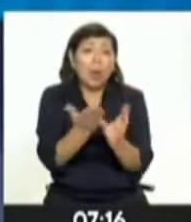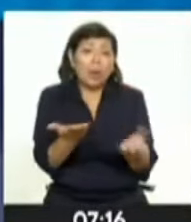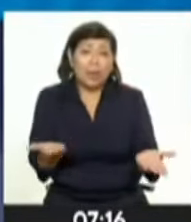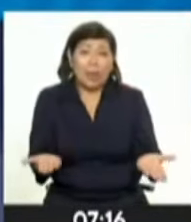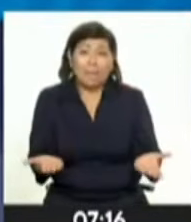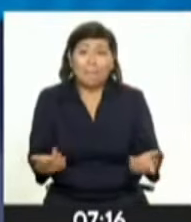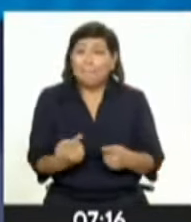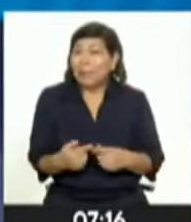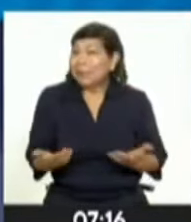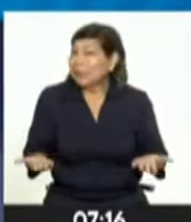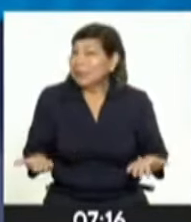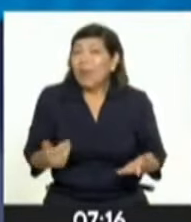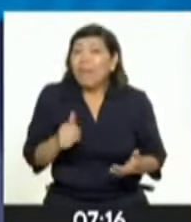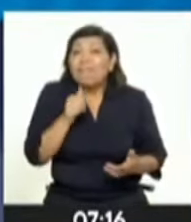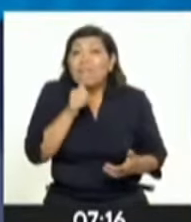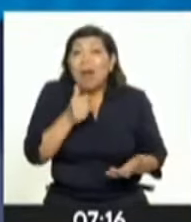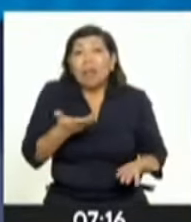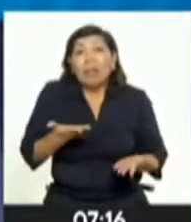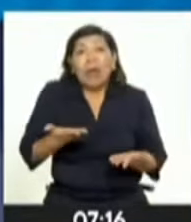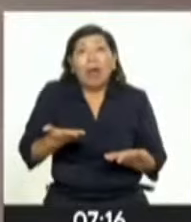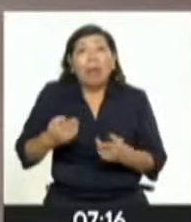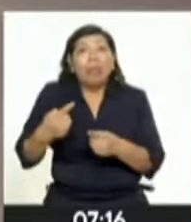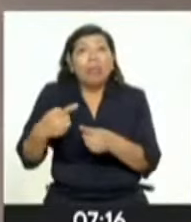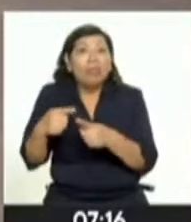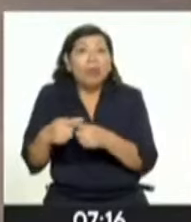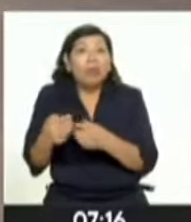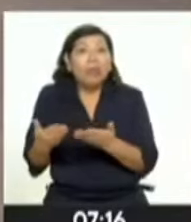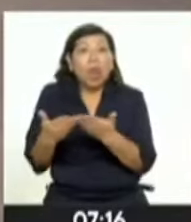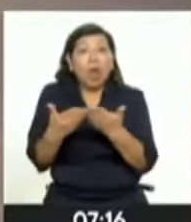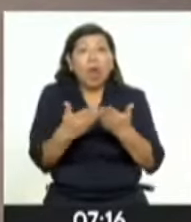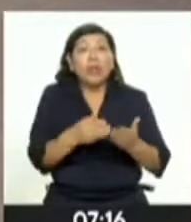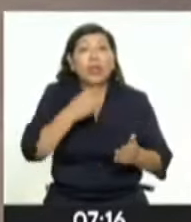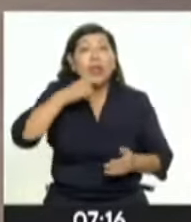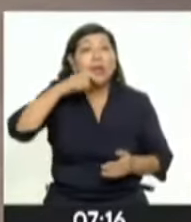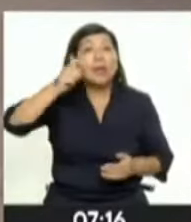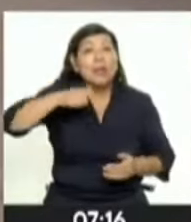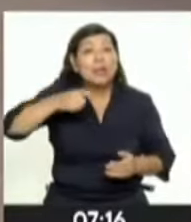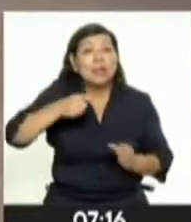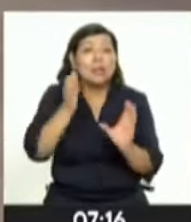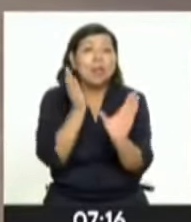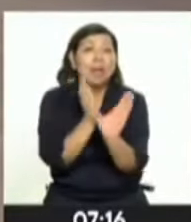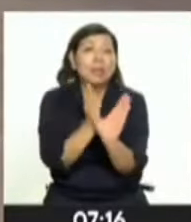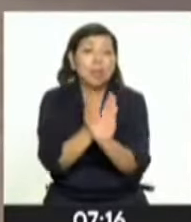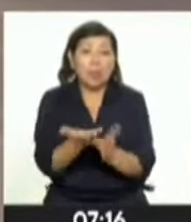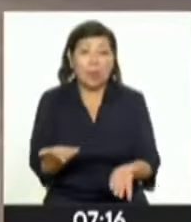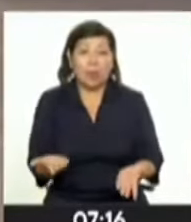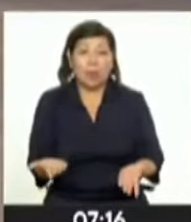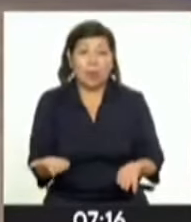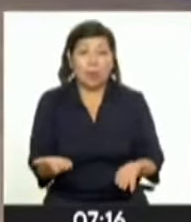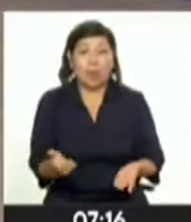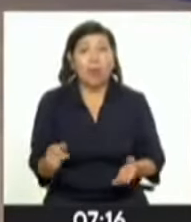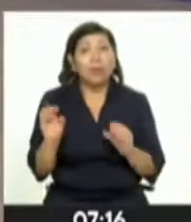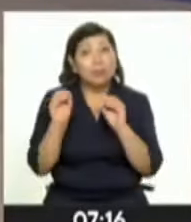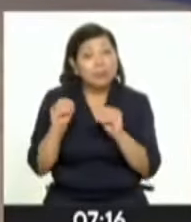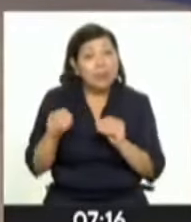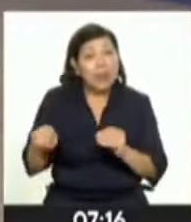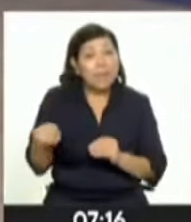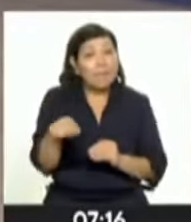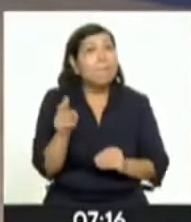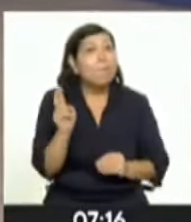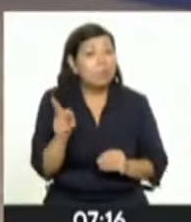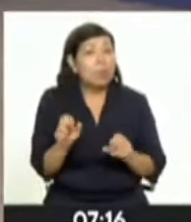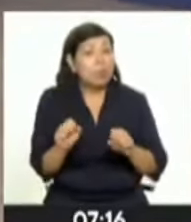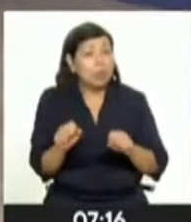no tenemos psicólogos en todos los colegios. Y ahí es lo que estamos trabajando con el Ministerio de Salud, es en la capacitación de nuestros docentes para que